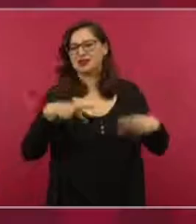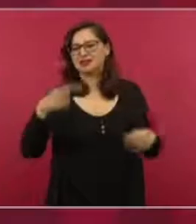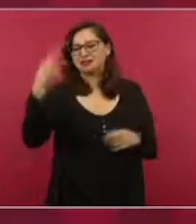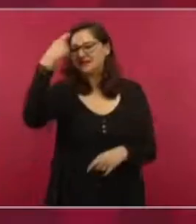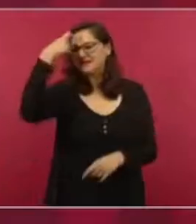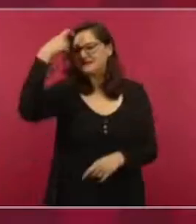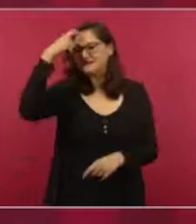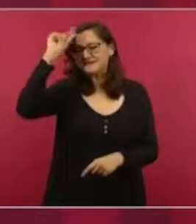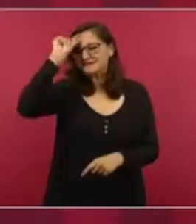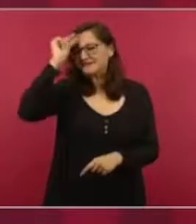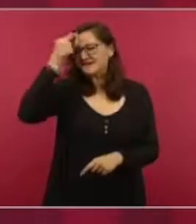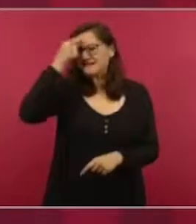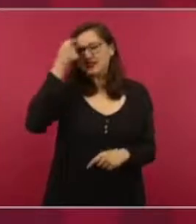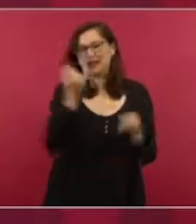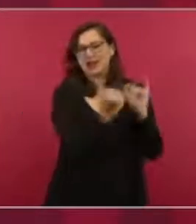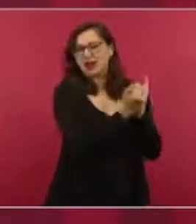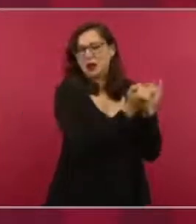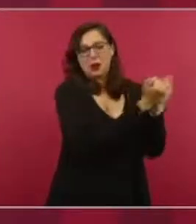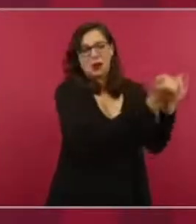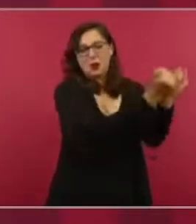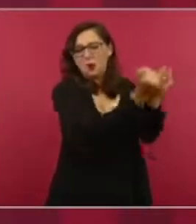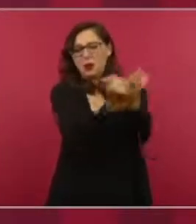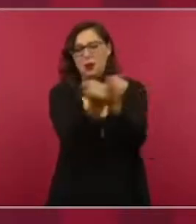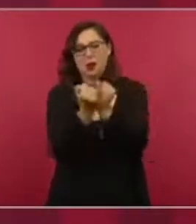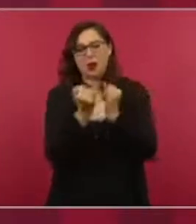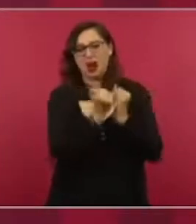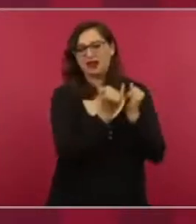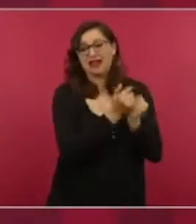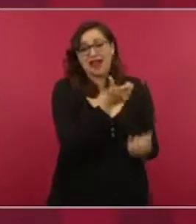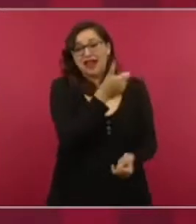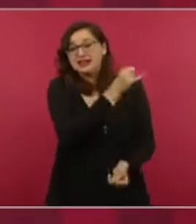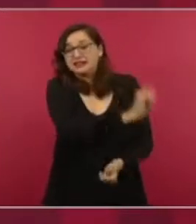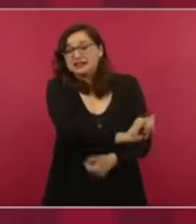Y ese es el pensamiento conservador.